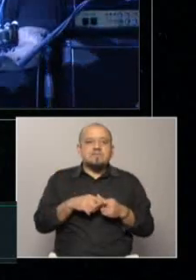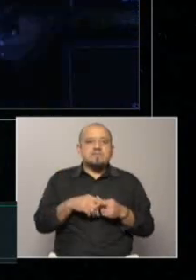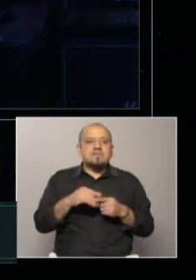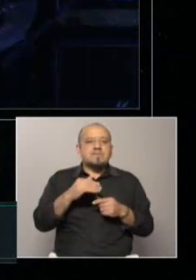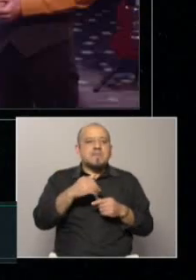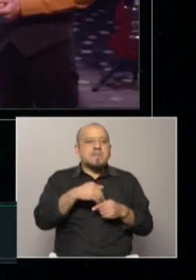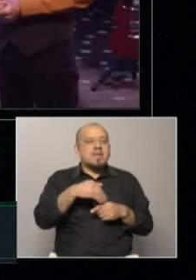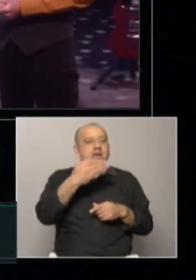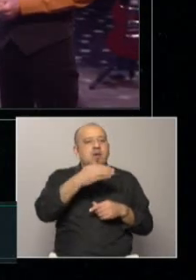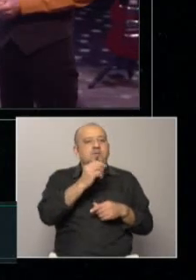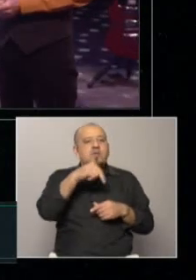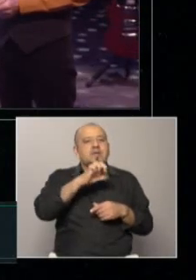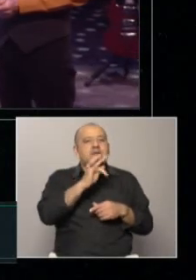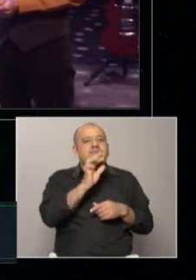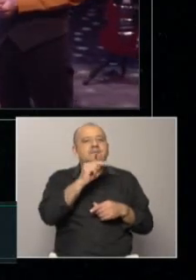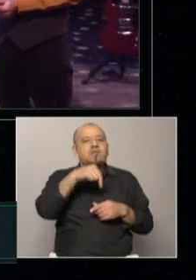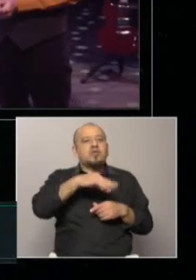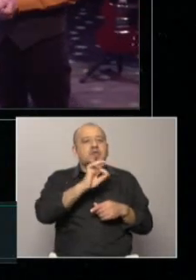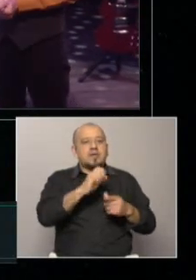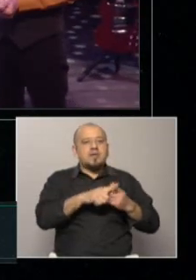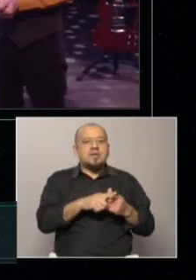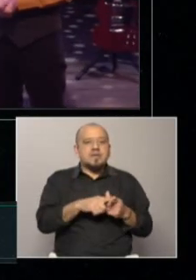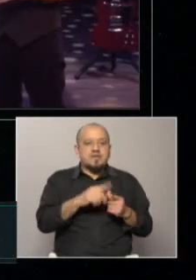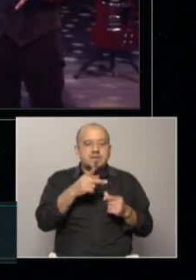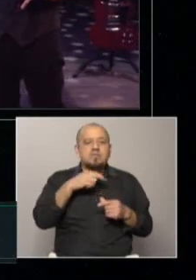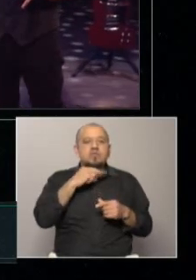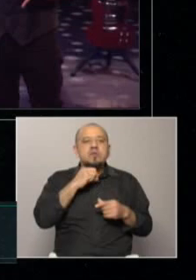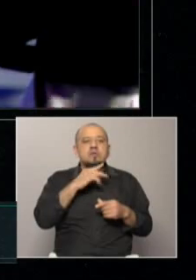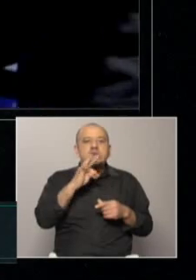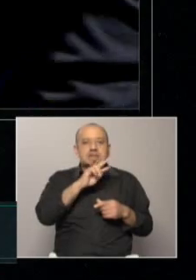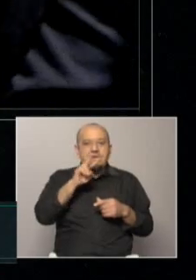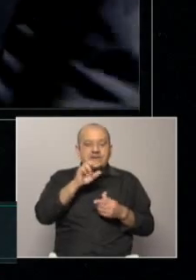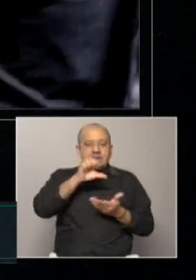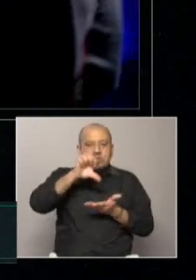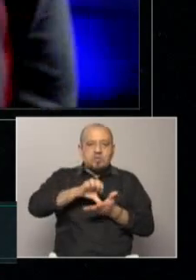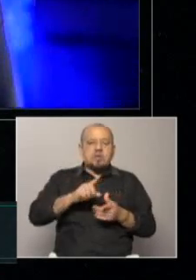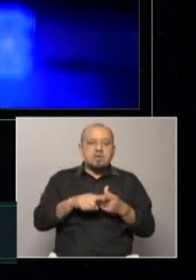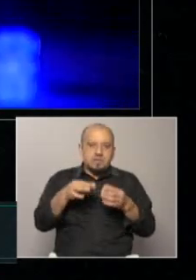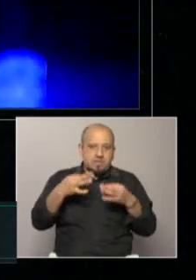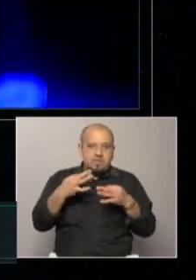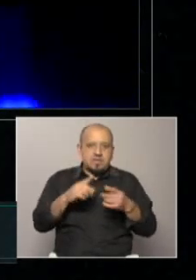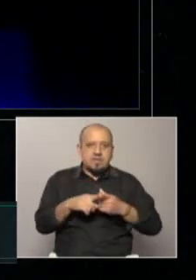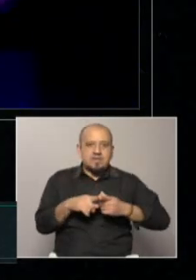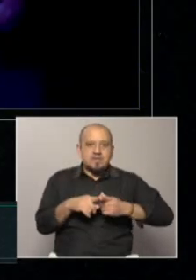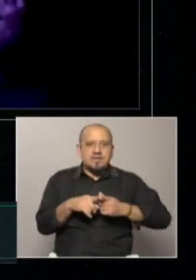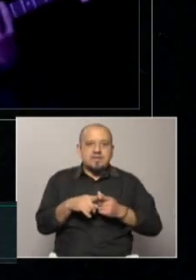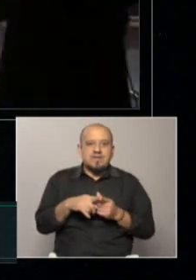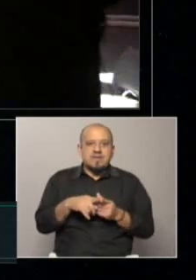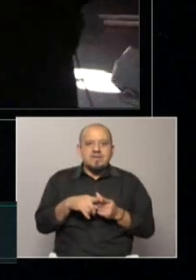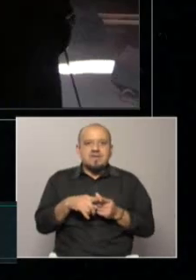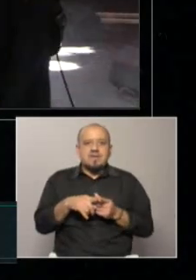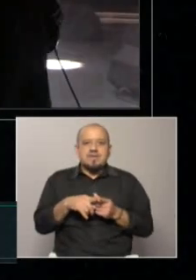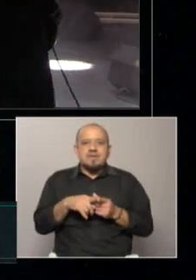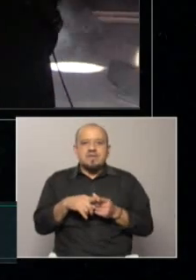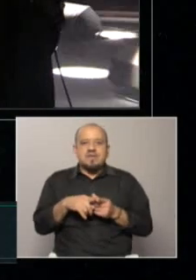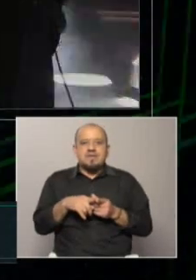Bonifonte. Pero sé que los muchachos de Ciudad, la realización fue espectacular. Tremendo. Las bandas... ¡Ay, qué impresión! ¡Acabo de ver